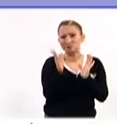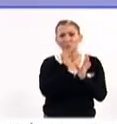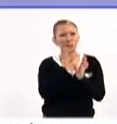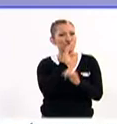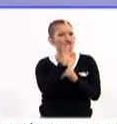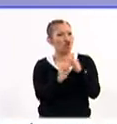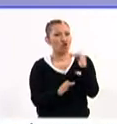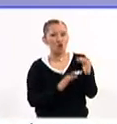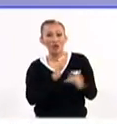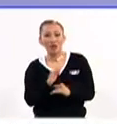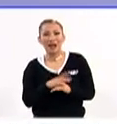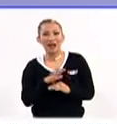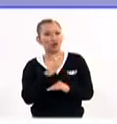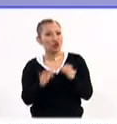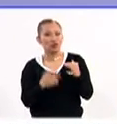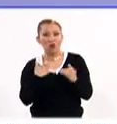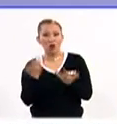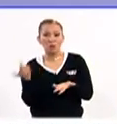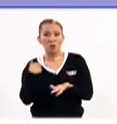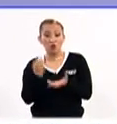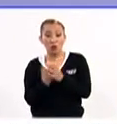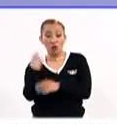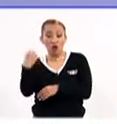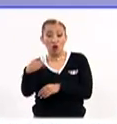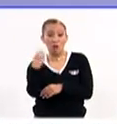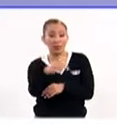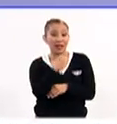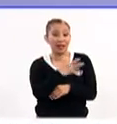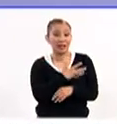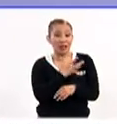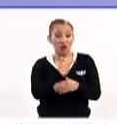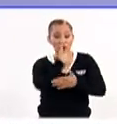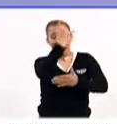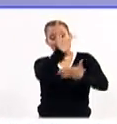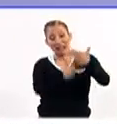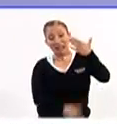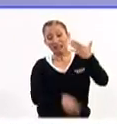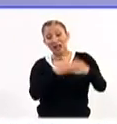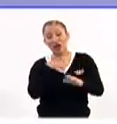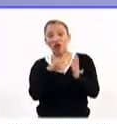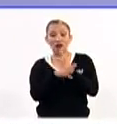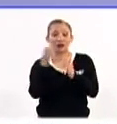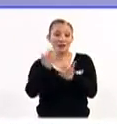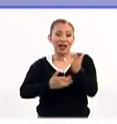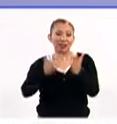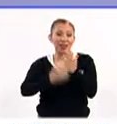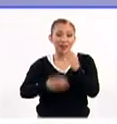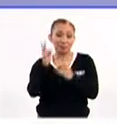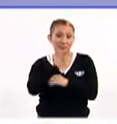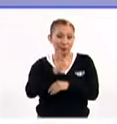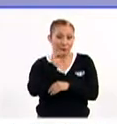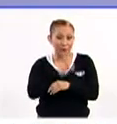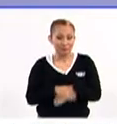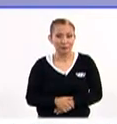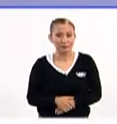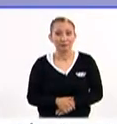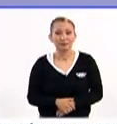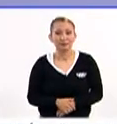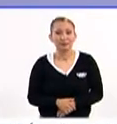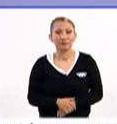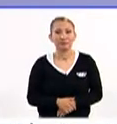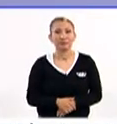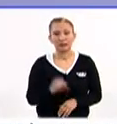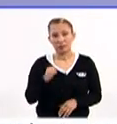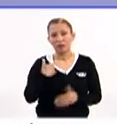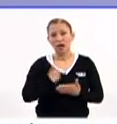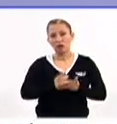todo. A todo le ponen un nuevo nombre, así que tengo una lista larga de cosas nuevas que he probado. Y